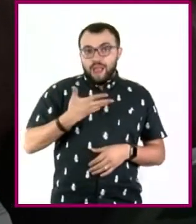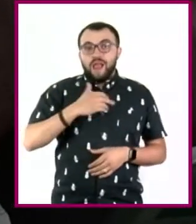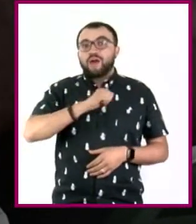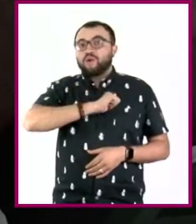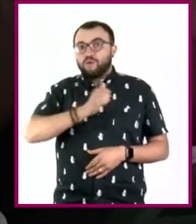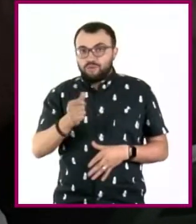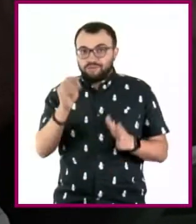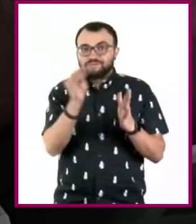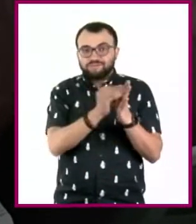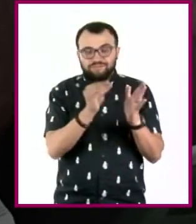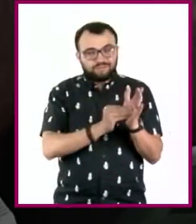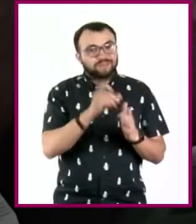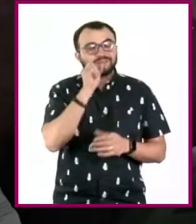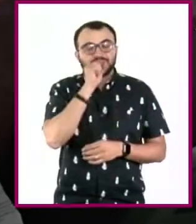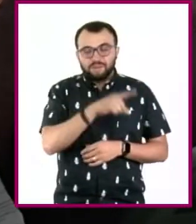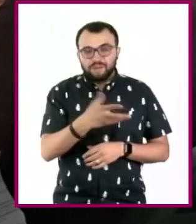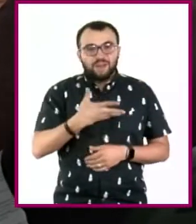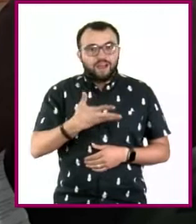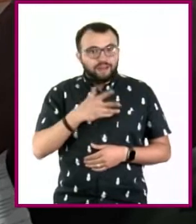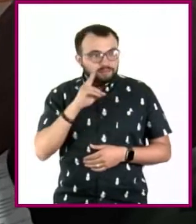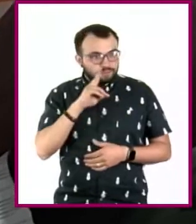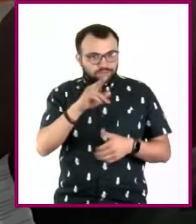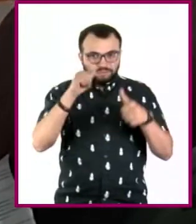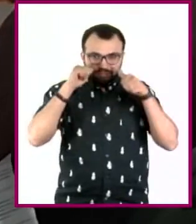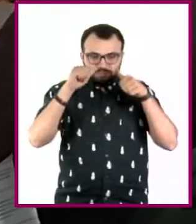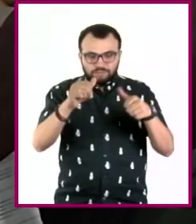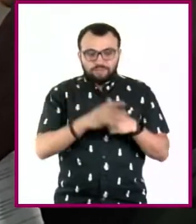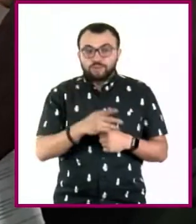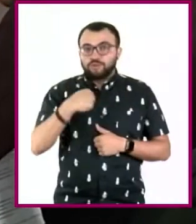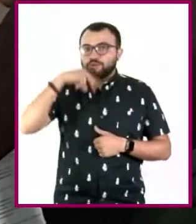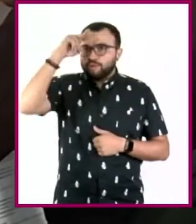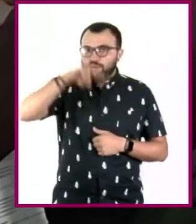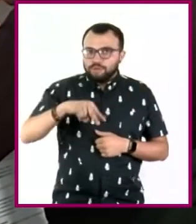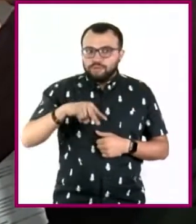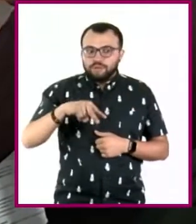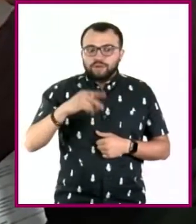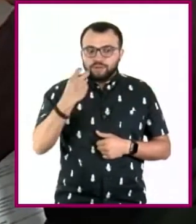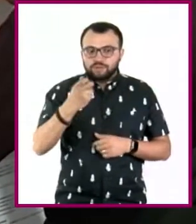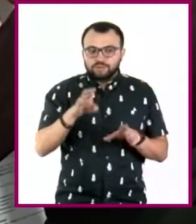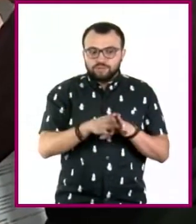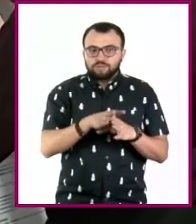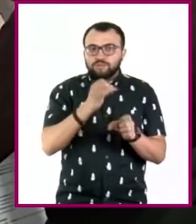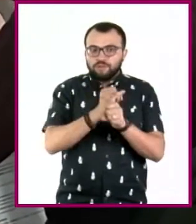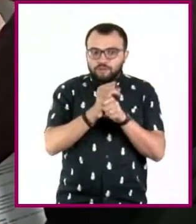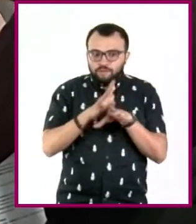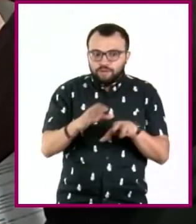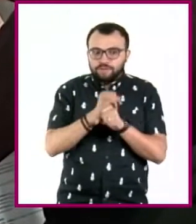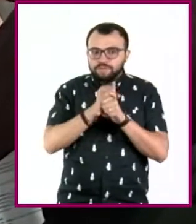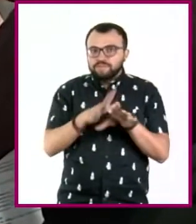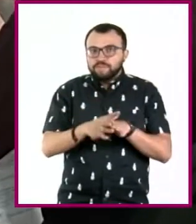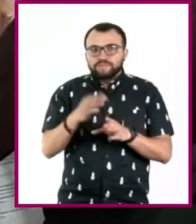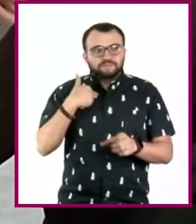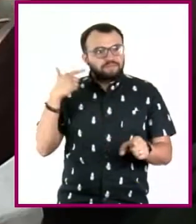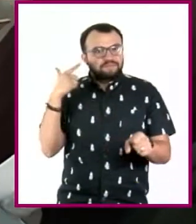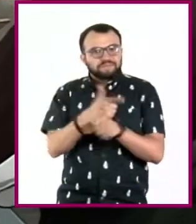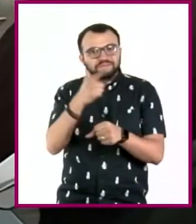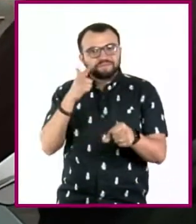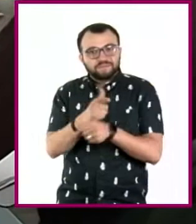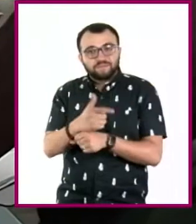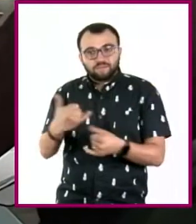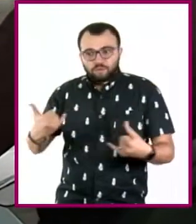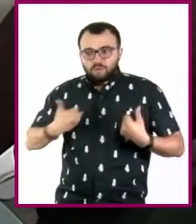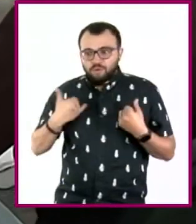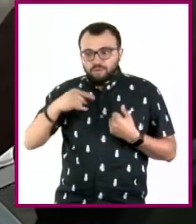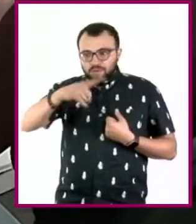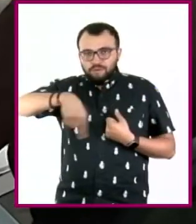recabamos que también son de llamar la atención. Yo la verdad, conforme nos allegamos de información, me doy cuenta de que los jóvenes